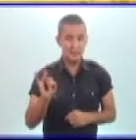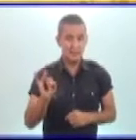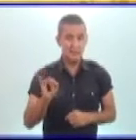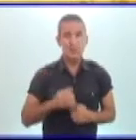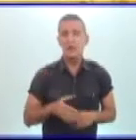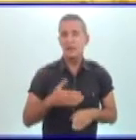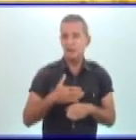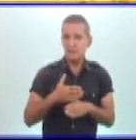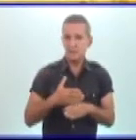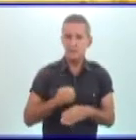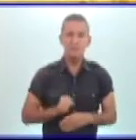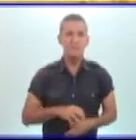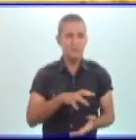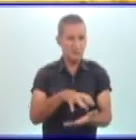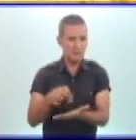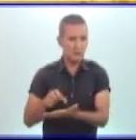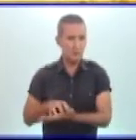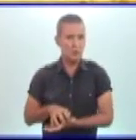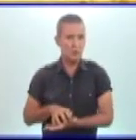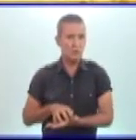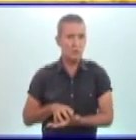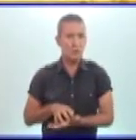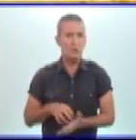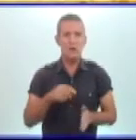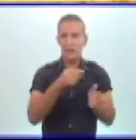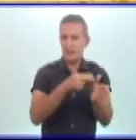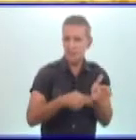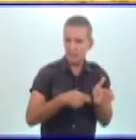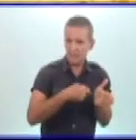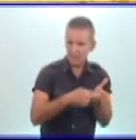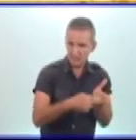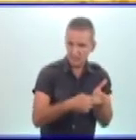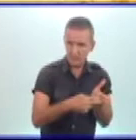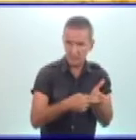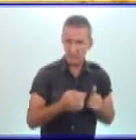sociedad, en particular en Inglaterra.